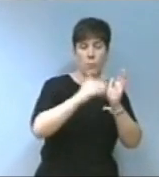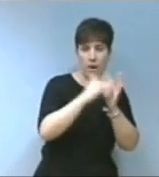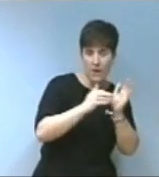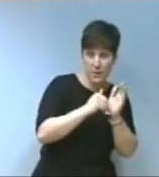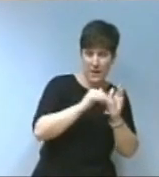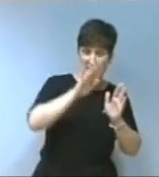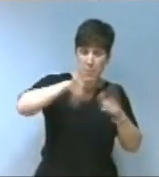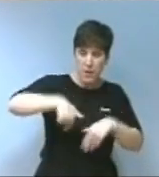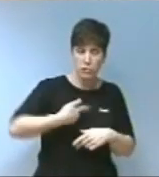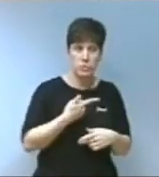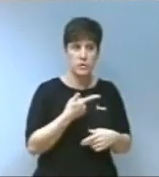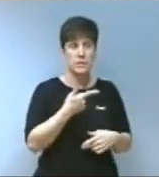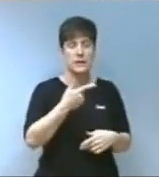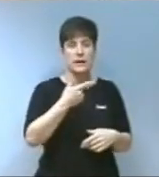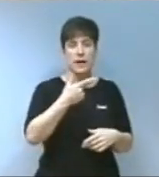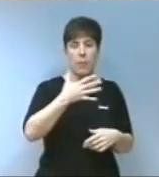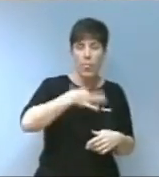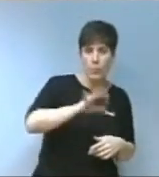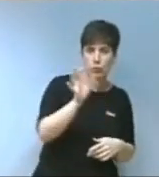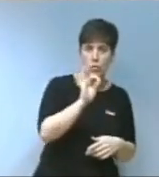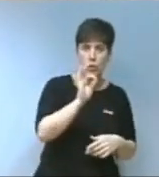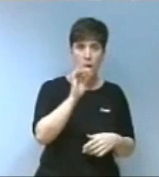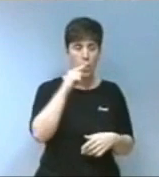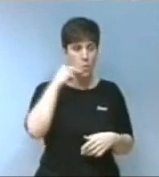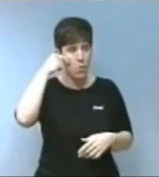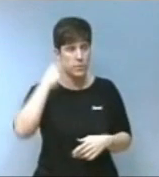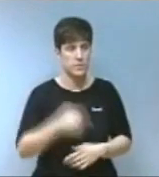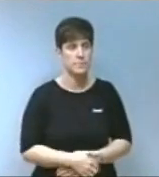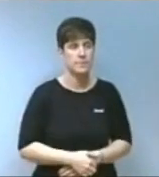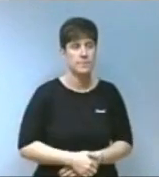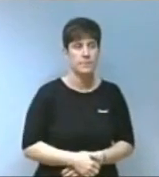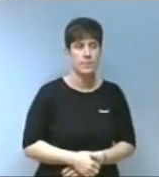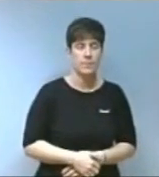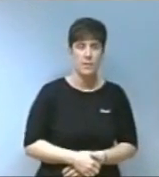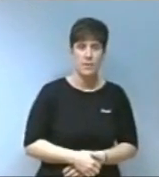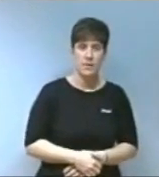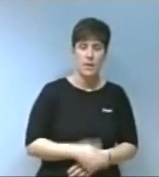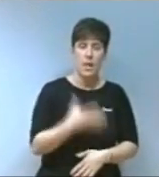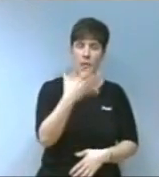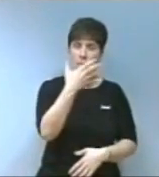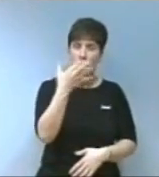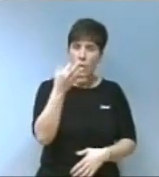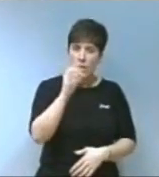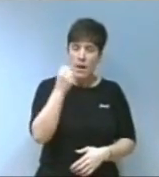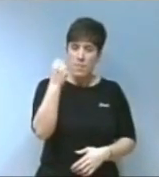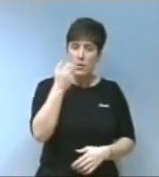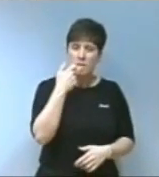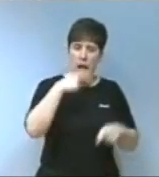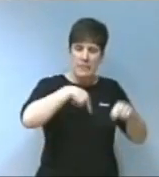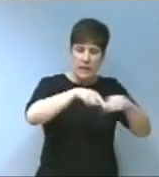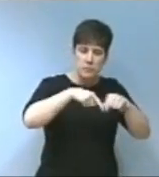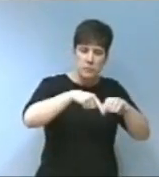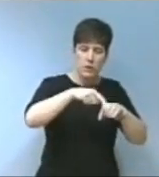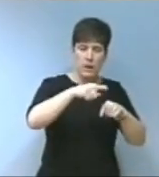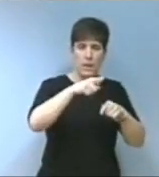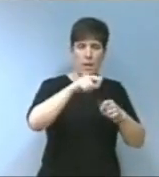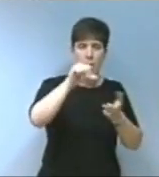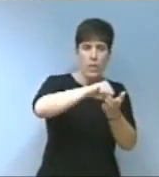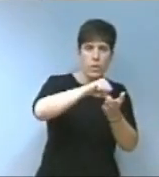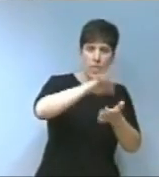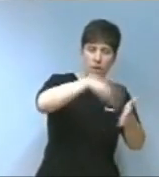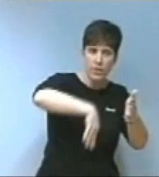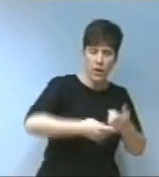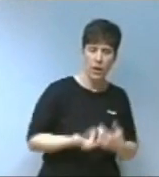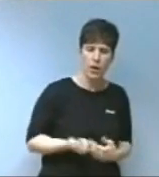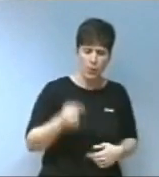Compromís. Eso ya lo hacen. 50 millones para el transporte metropolitano. Oiga, ¿y nosotros qué? ¿Qué pasa